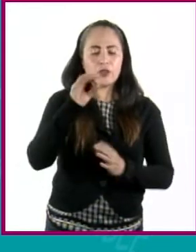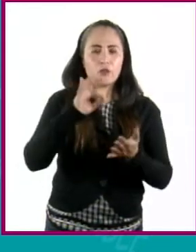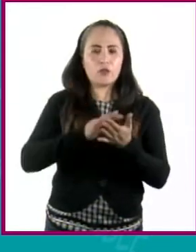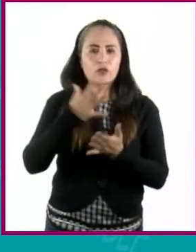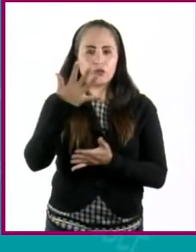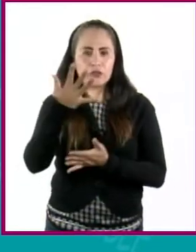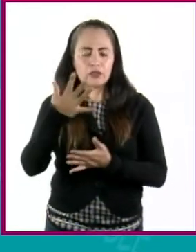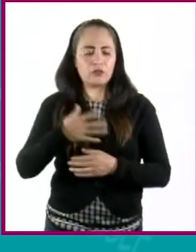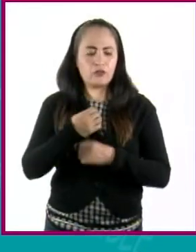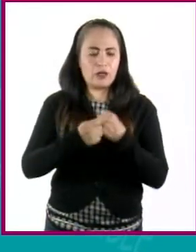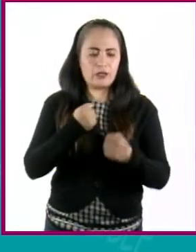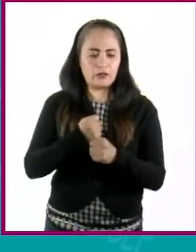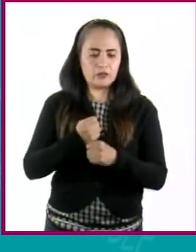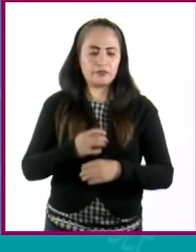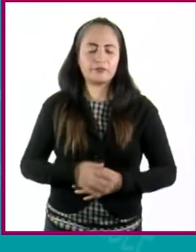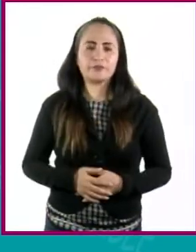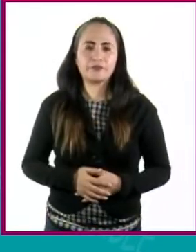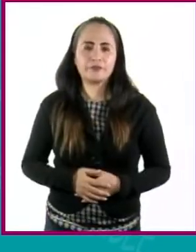son 1.5 años.